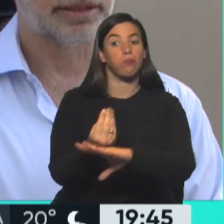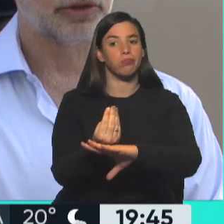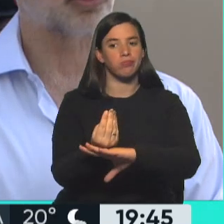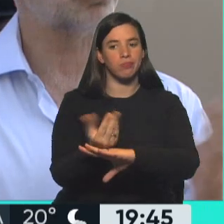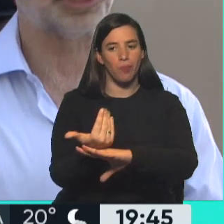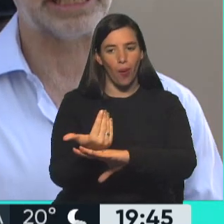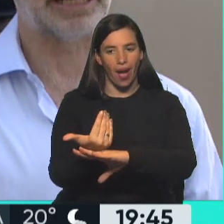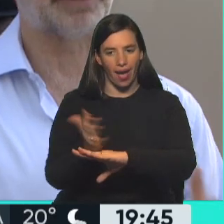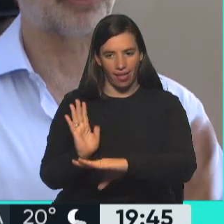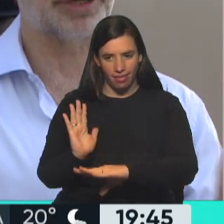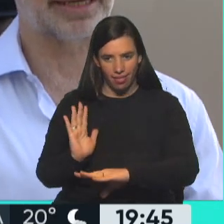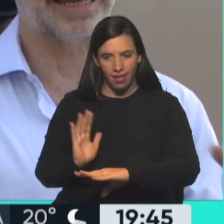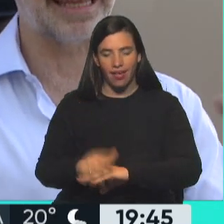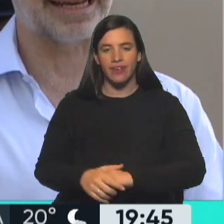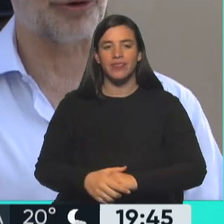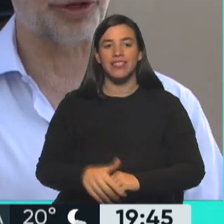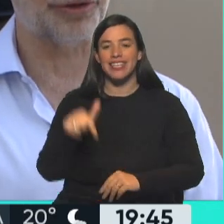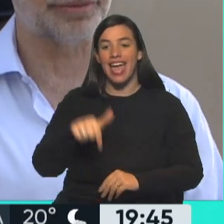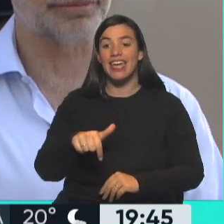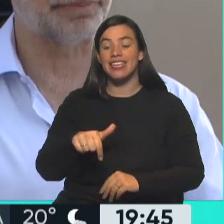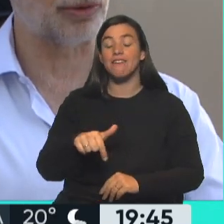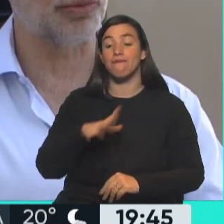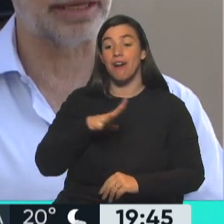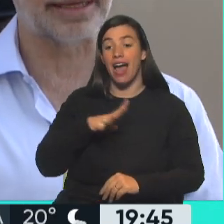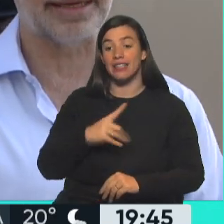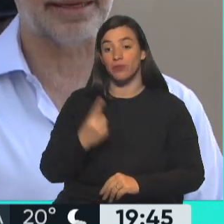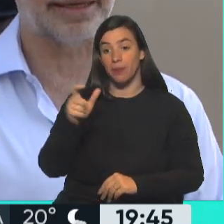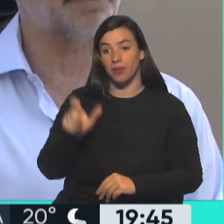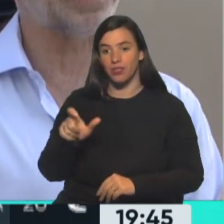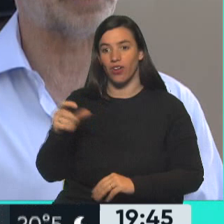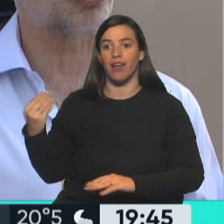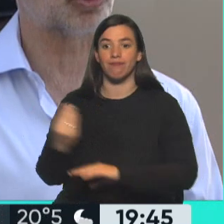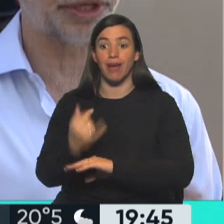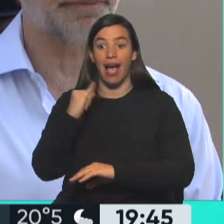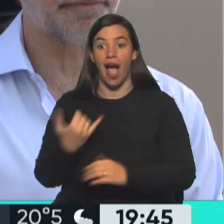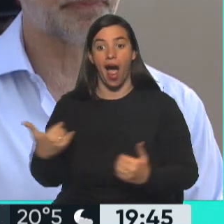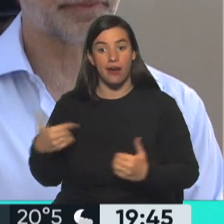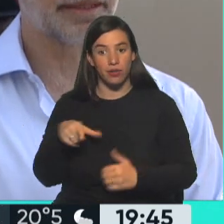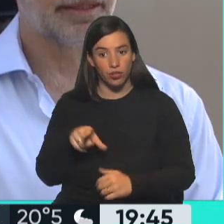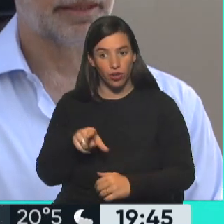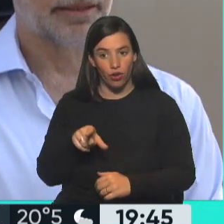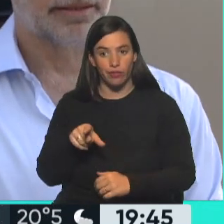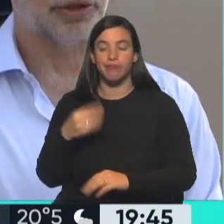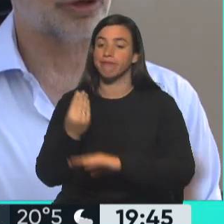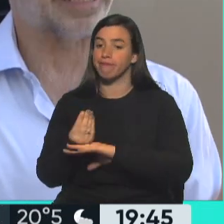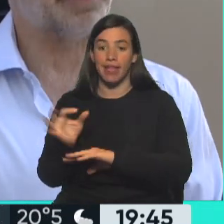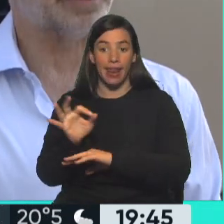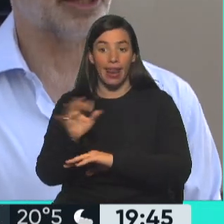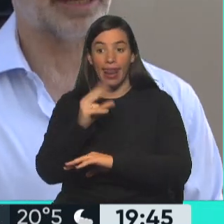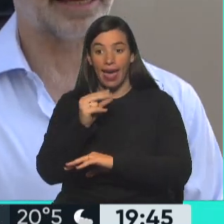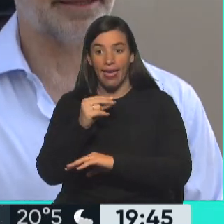ahí entra en juego alguien que todavía no apareció sobre este tema, que es ni más ni menos que Lilita Carrió, que en una de las últimas elecciones sacó en la ciudad de Buenos